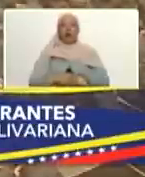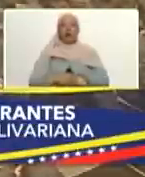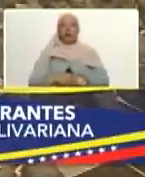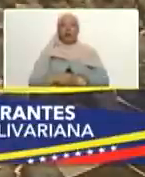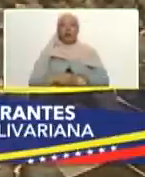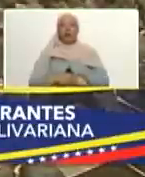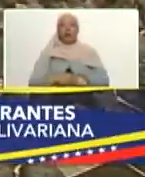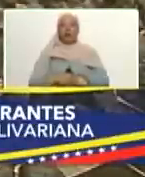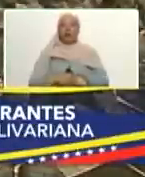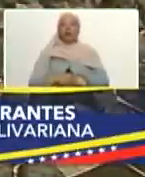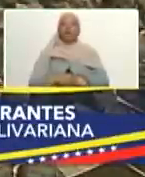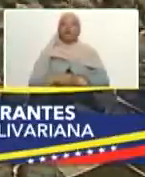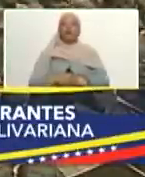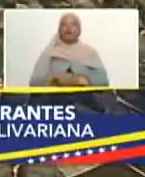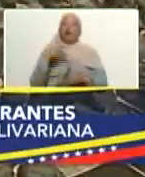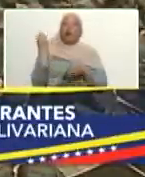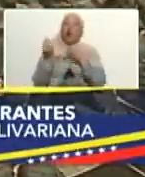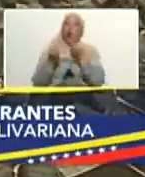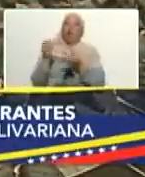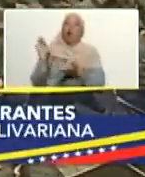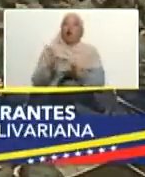Hay que decir como la canción